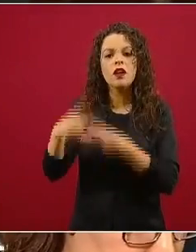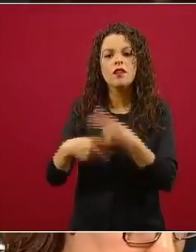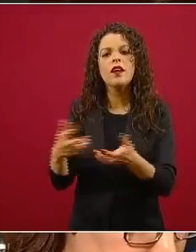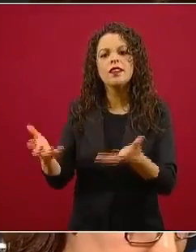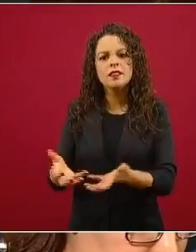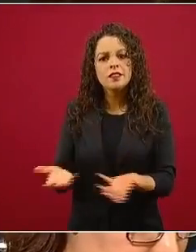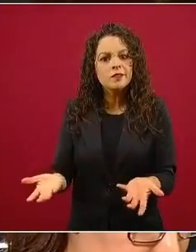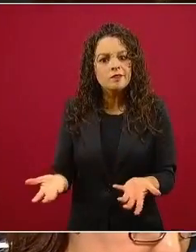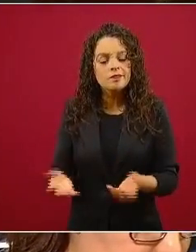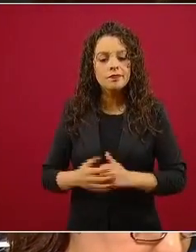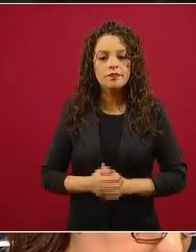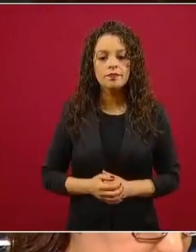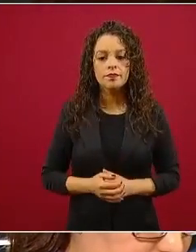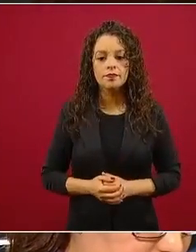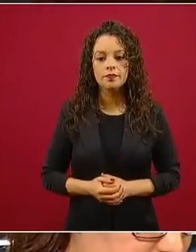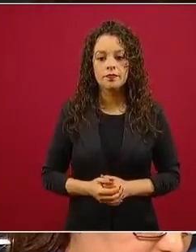allá,